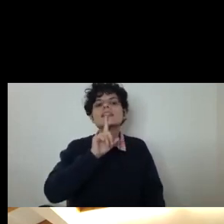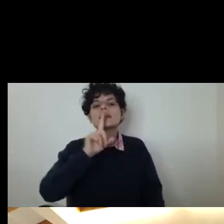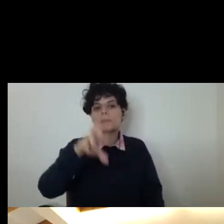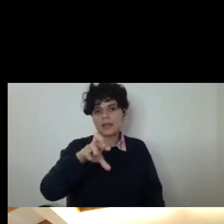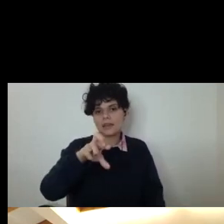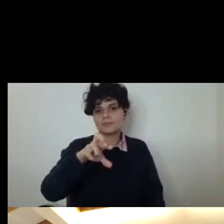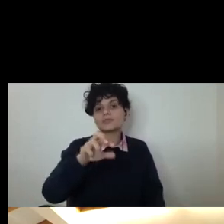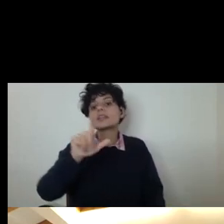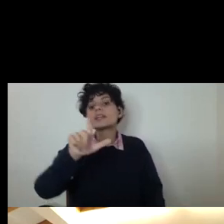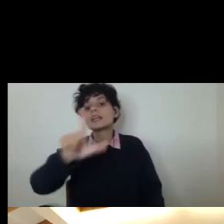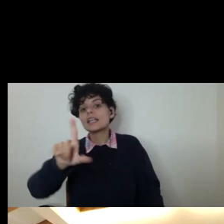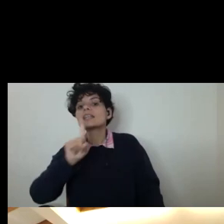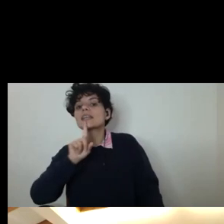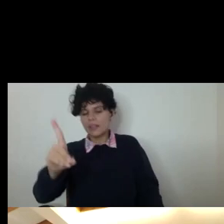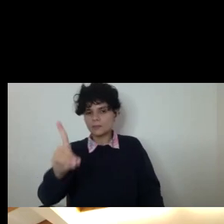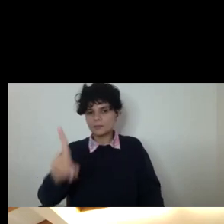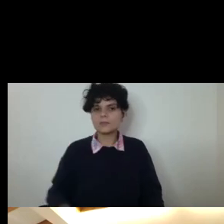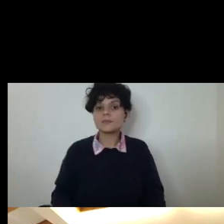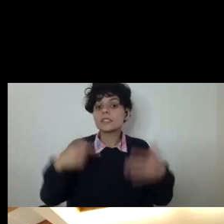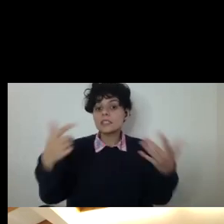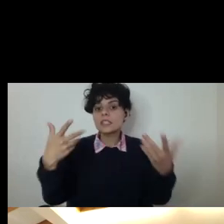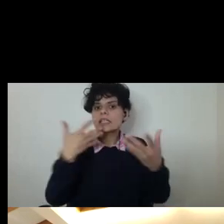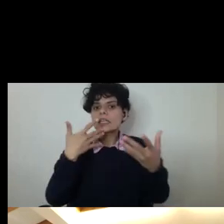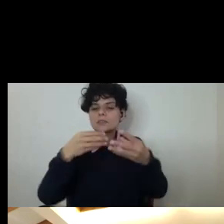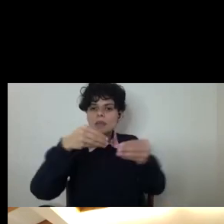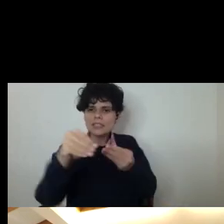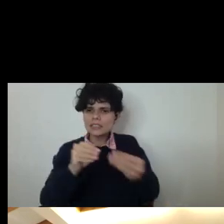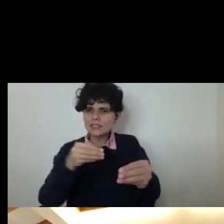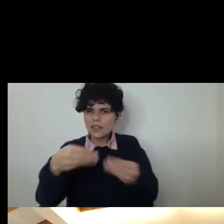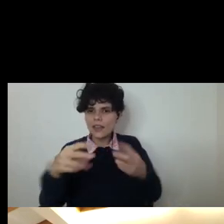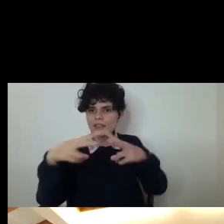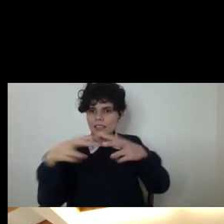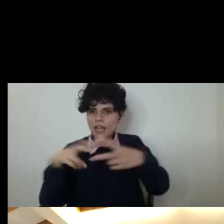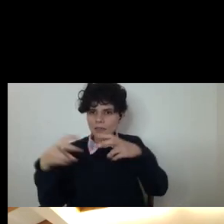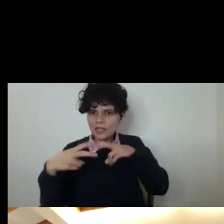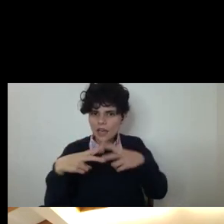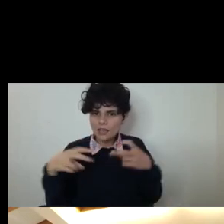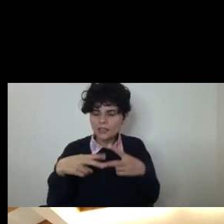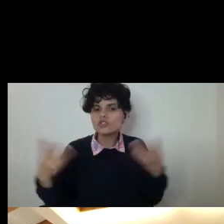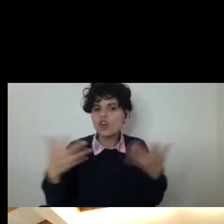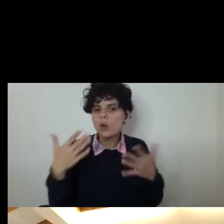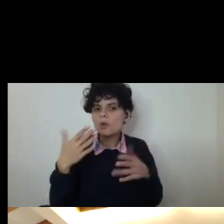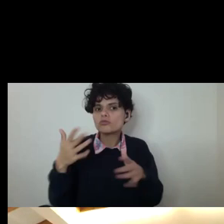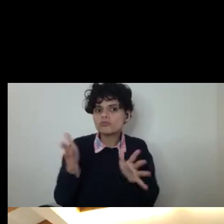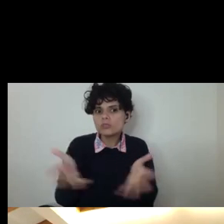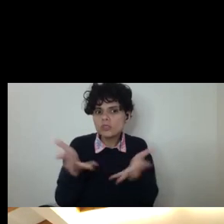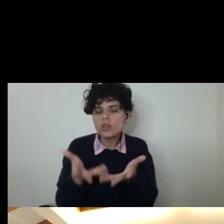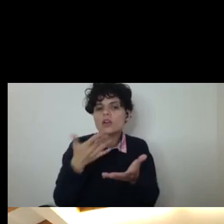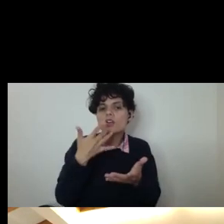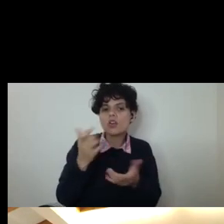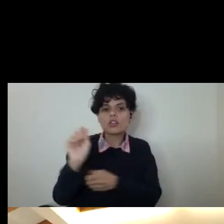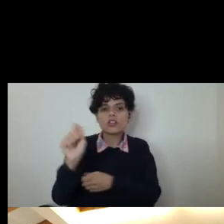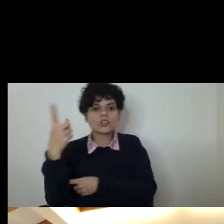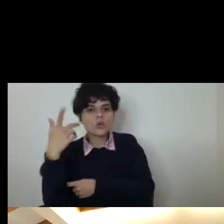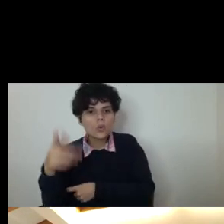Y la plasticidad estructural, que es otra manera de medir plasticidad sináptica, es estimular con una neurotrofina, por